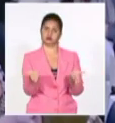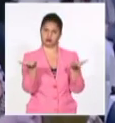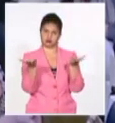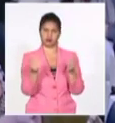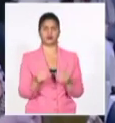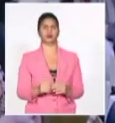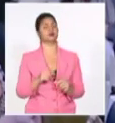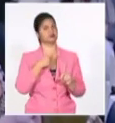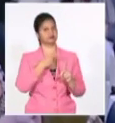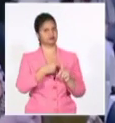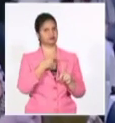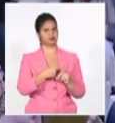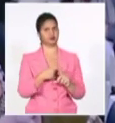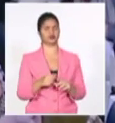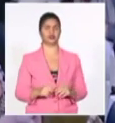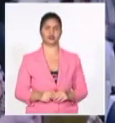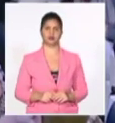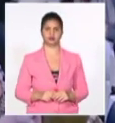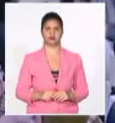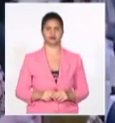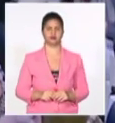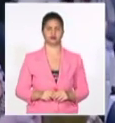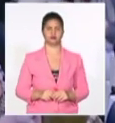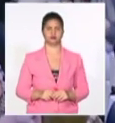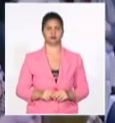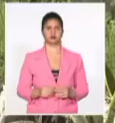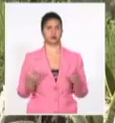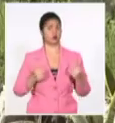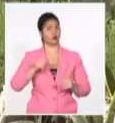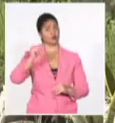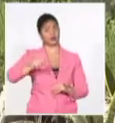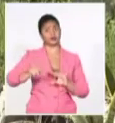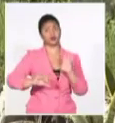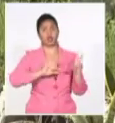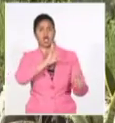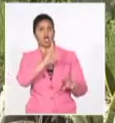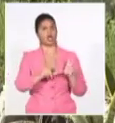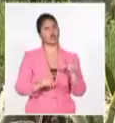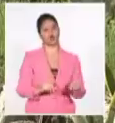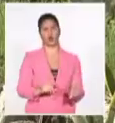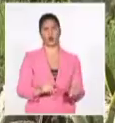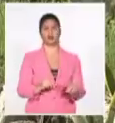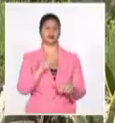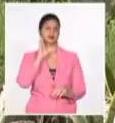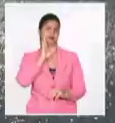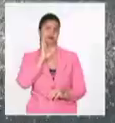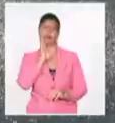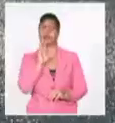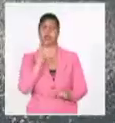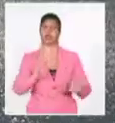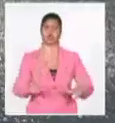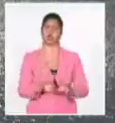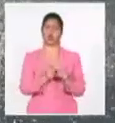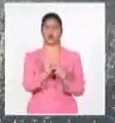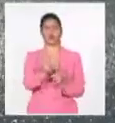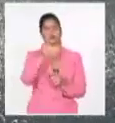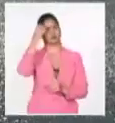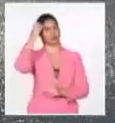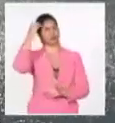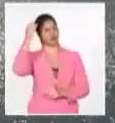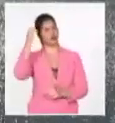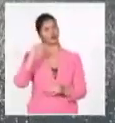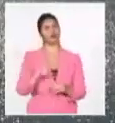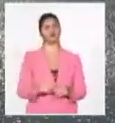del cobro retroactivo que tenemos que hacerle por fraude y por robo de energía. El impacto de experiencias villaclareñas confirman las